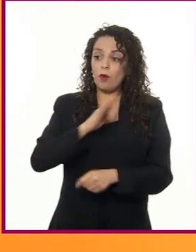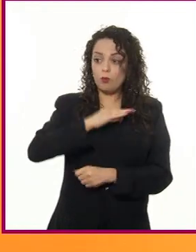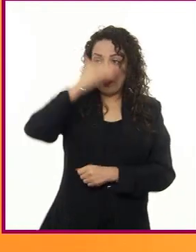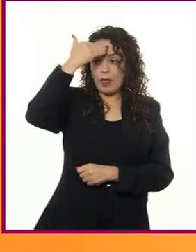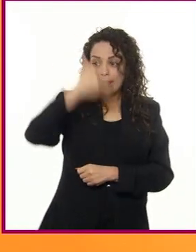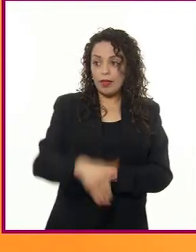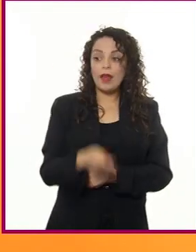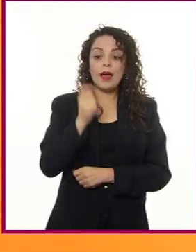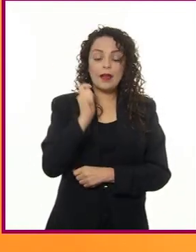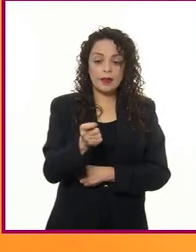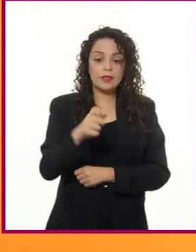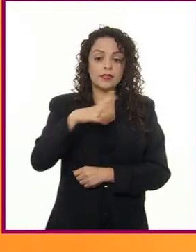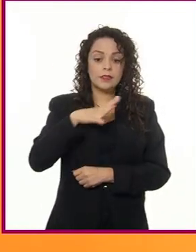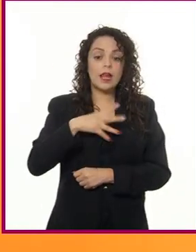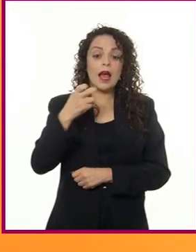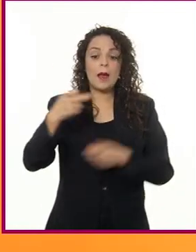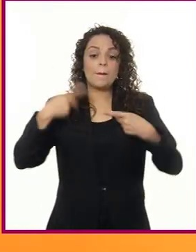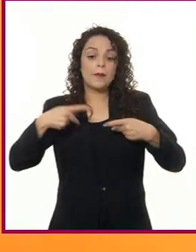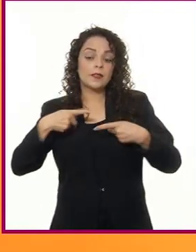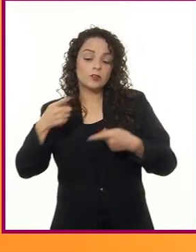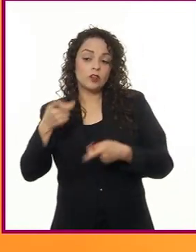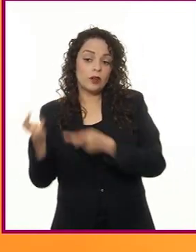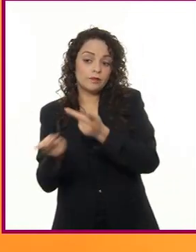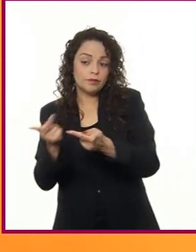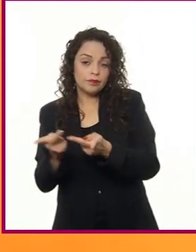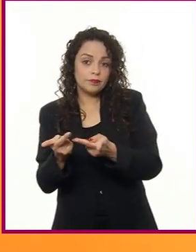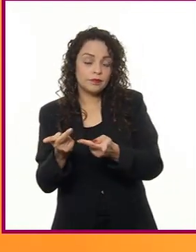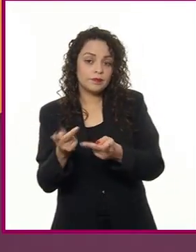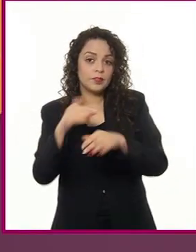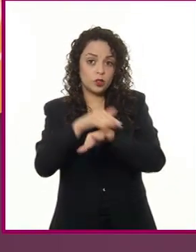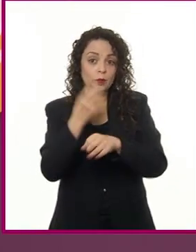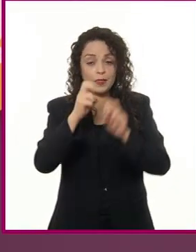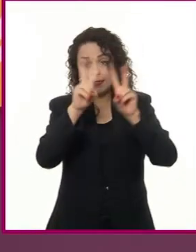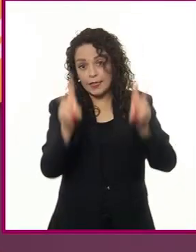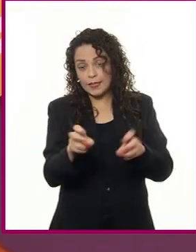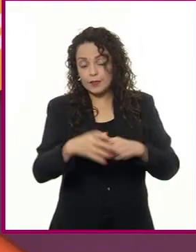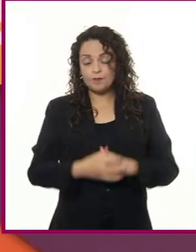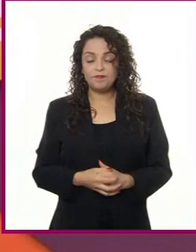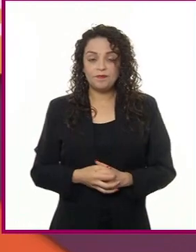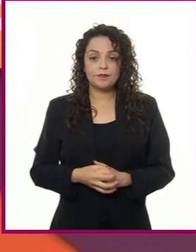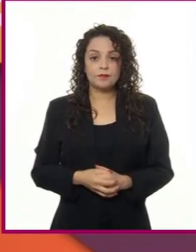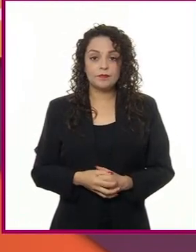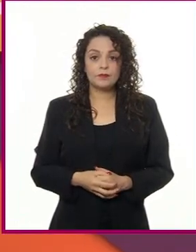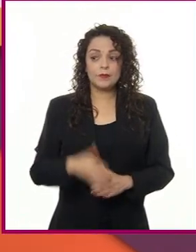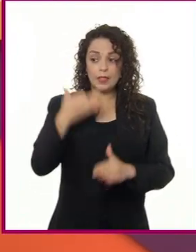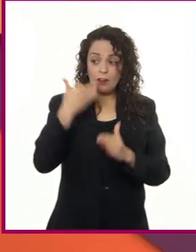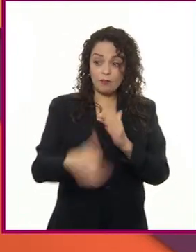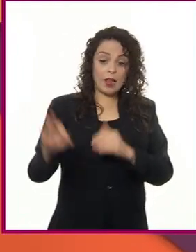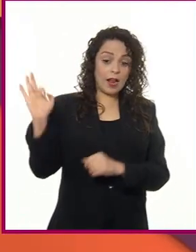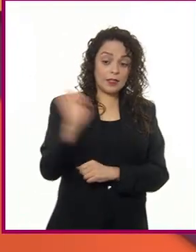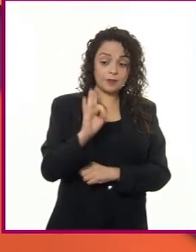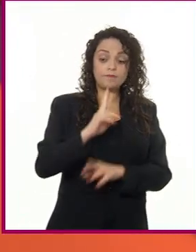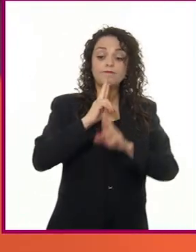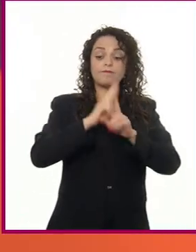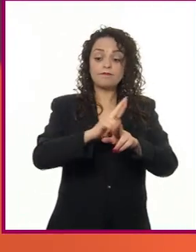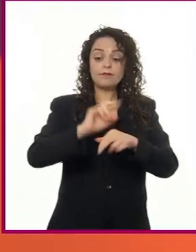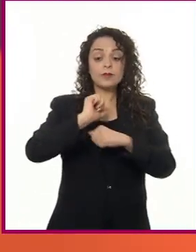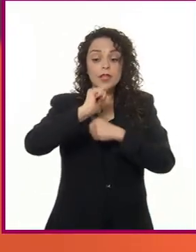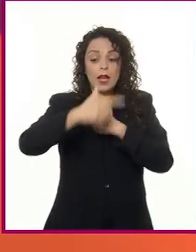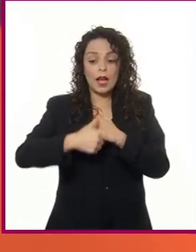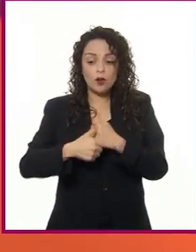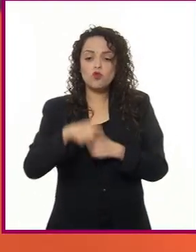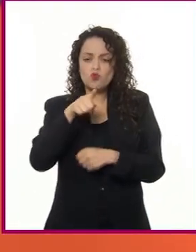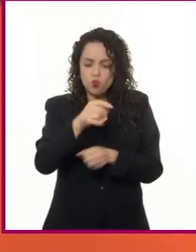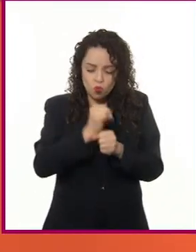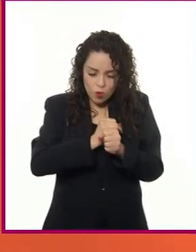tiene la entrevistada o el entrevistado sobre el tema. Si les faltó dar respuesta a alguna pregunta,